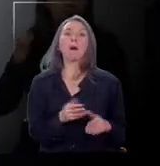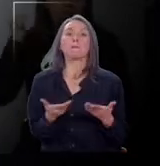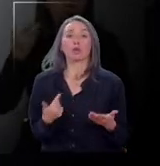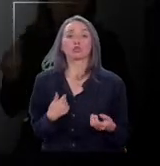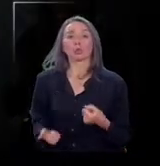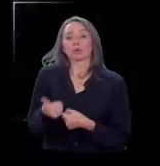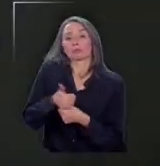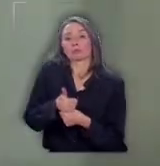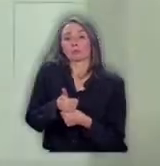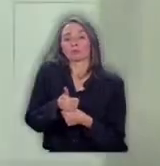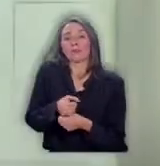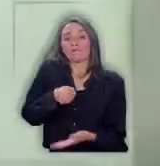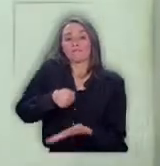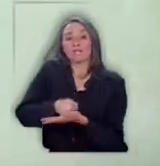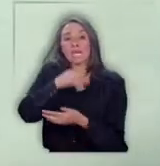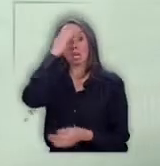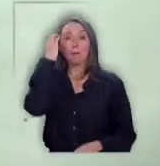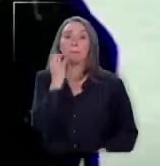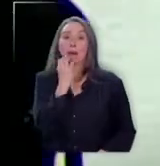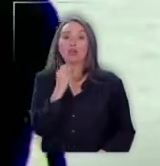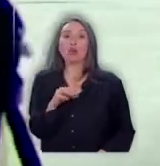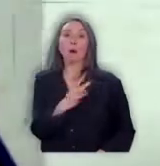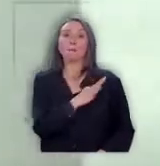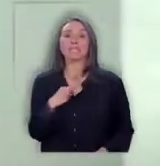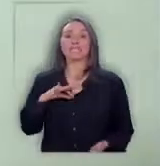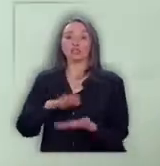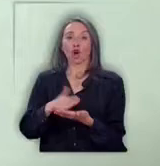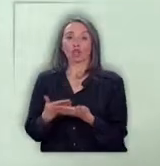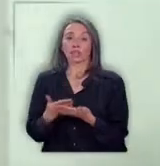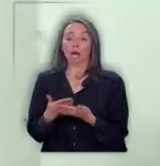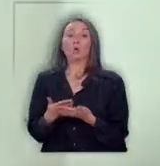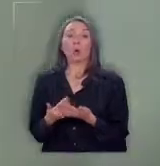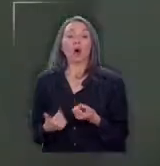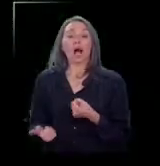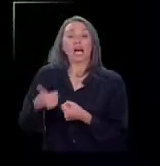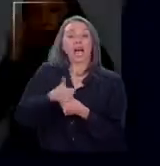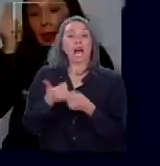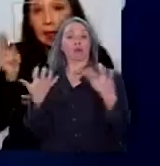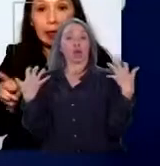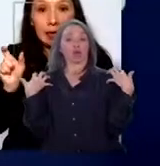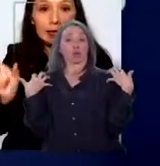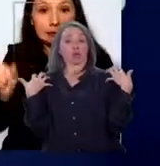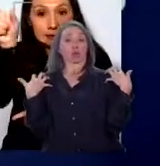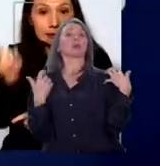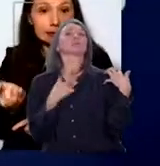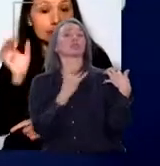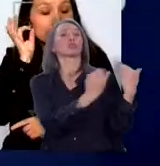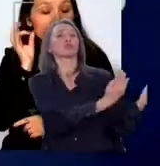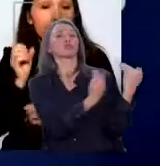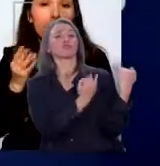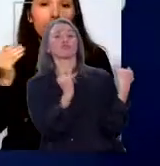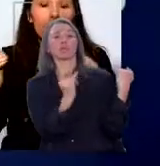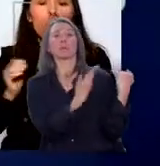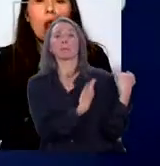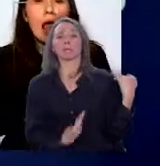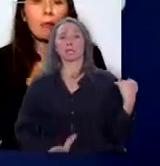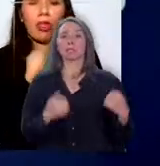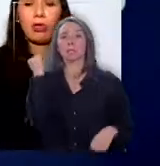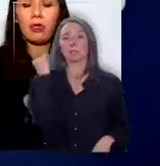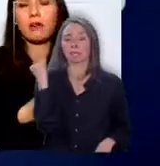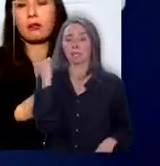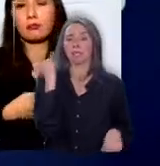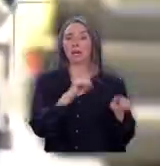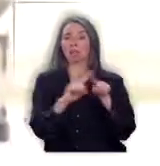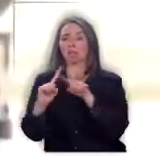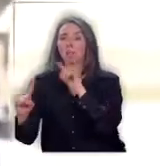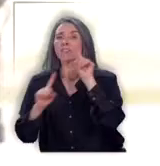que estoy aquí parado fue a fines de mayo cuando Jaime mañalich aclaró que su cargo el mando del Ministerio de salud contaba con el respaldo del presidente Piñera tras